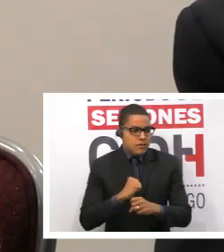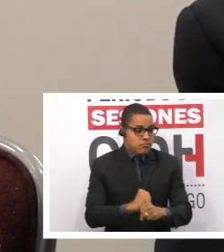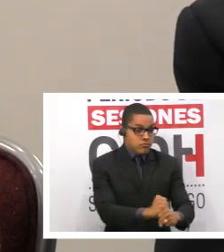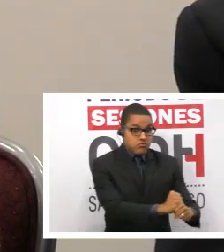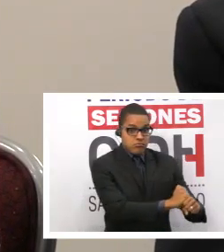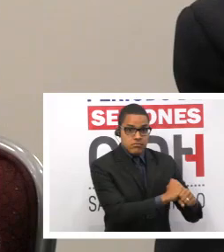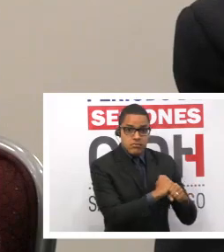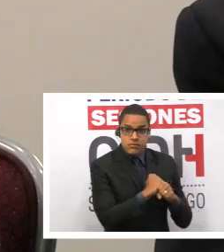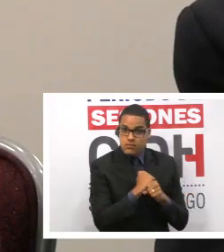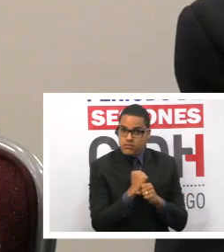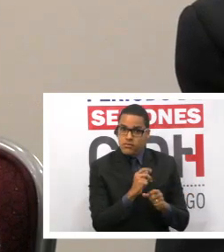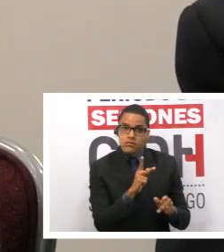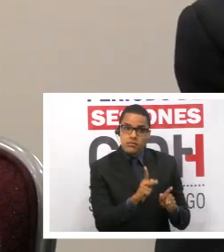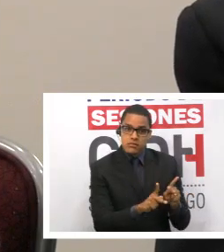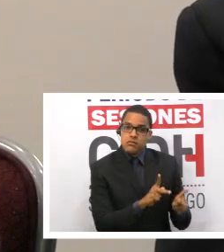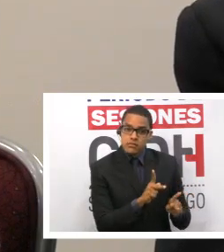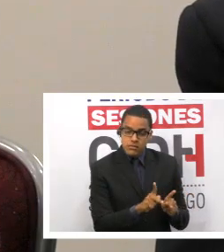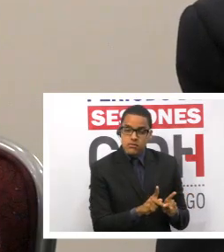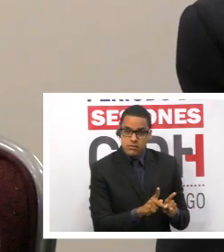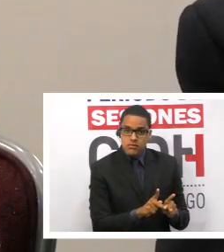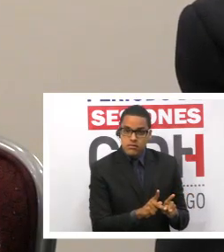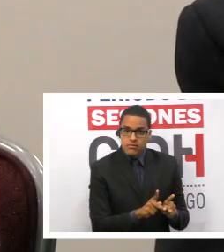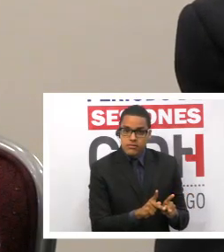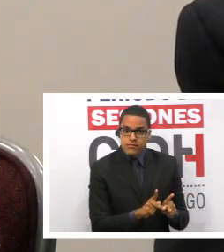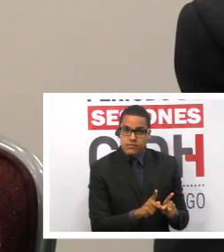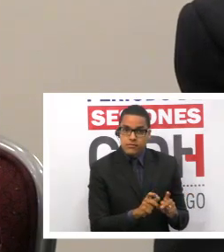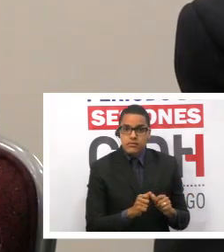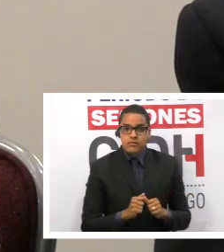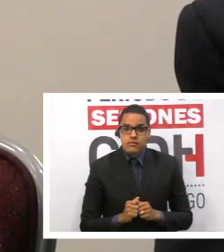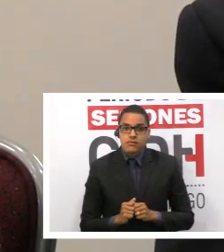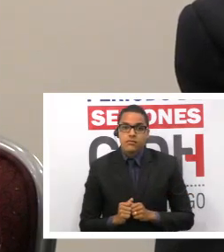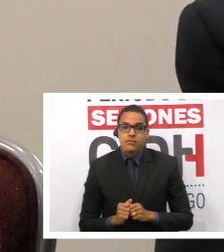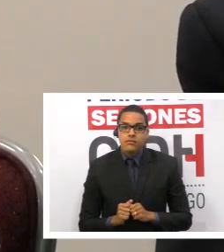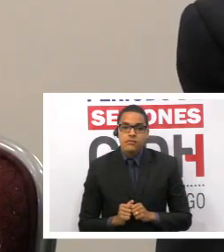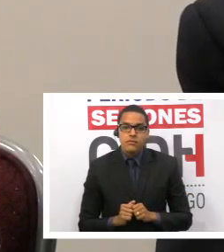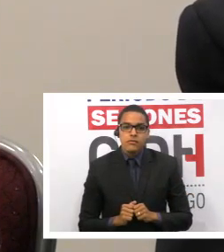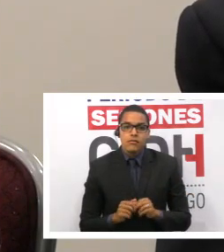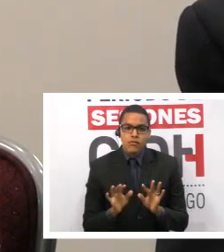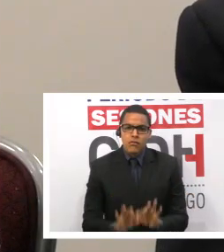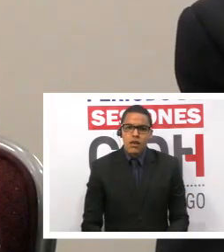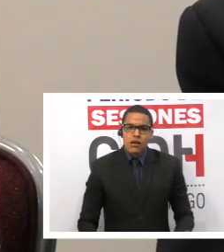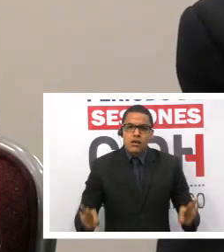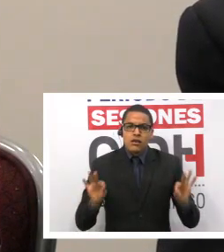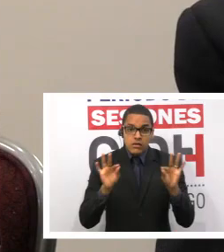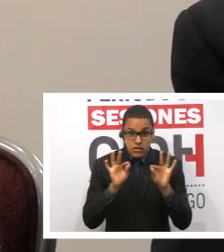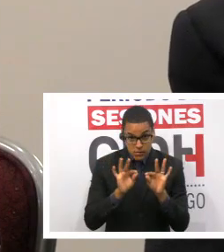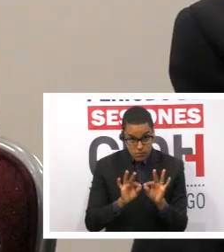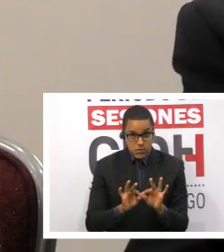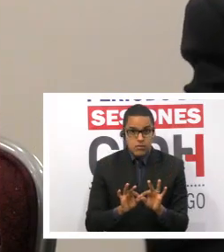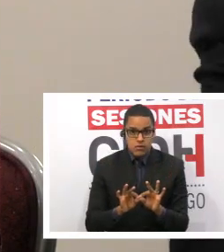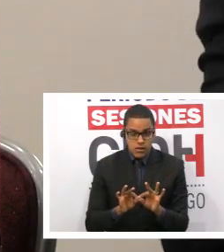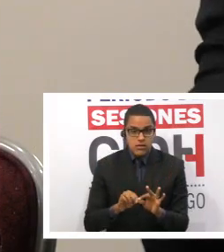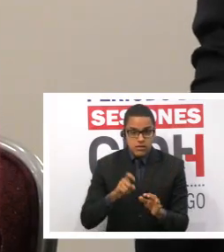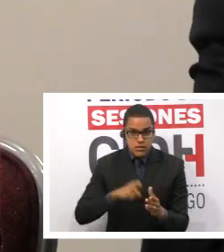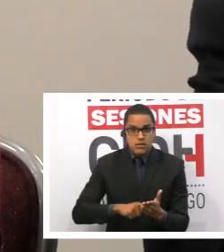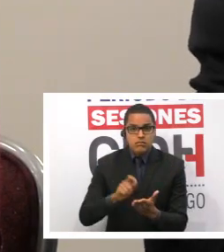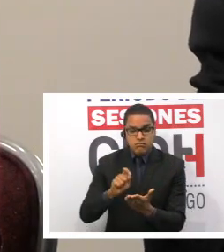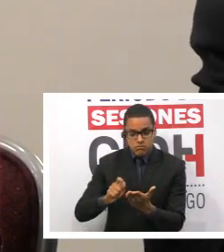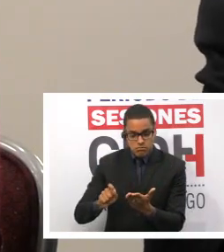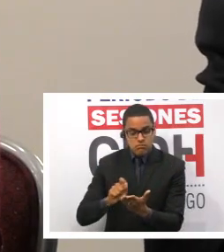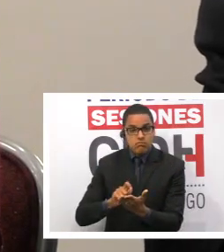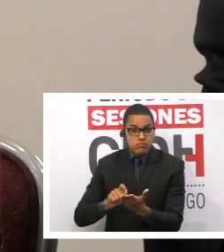que lo respalde y por lo tanto es es un medio básico que debe estar sometido al